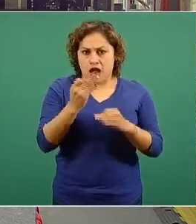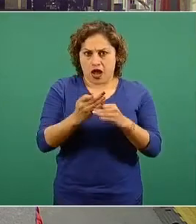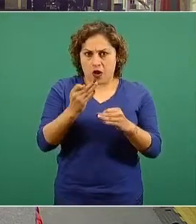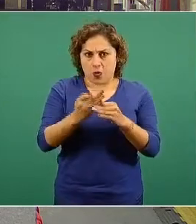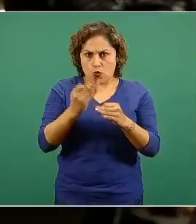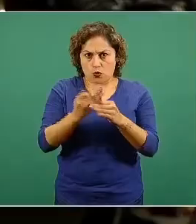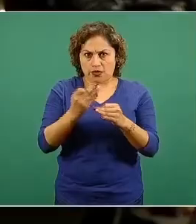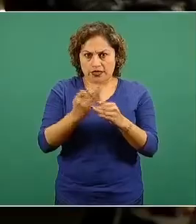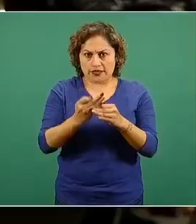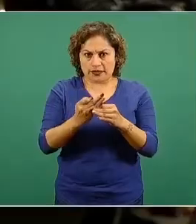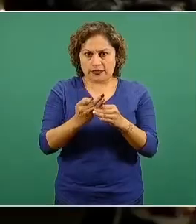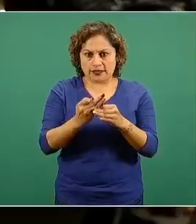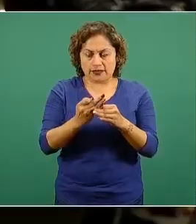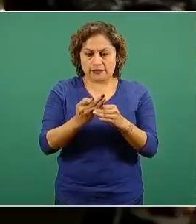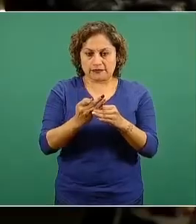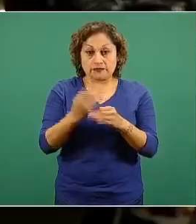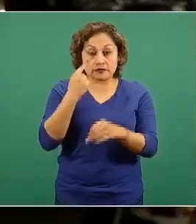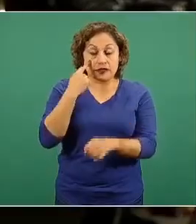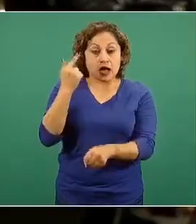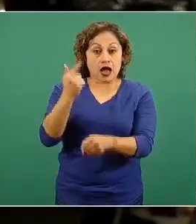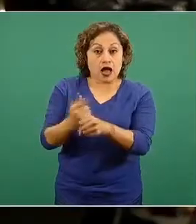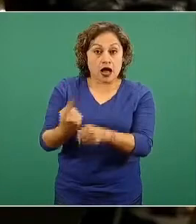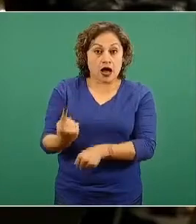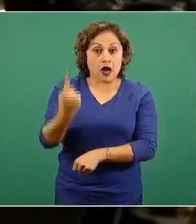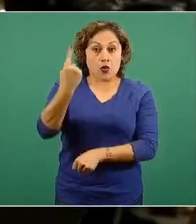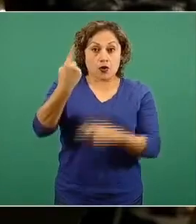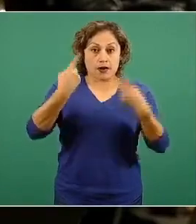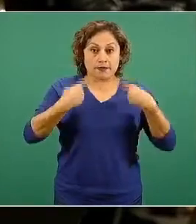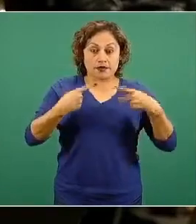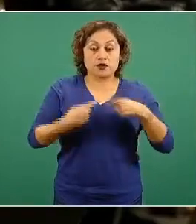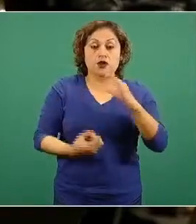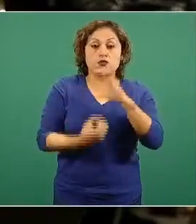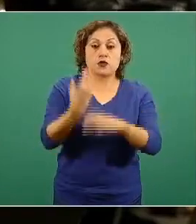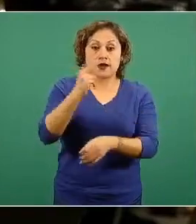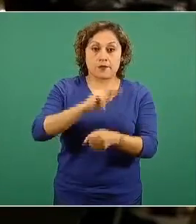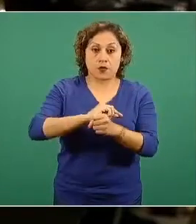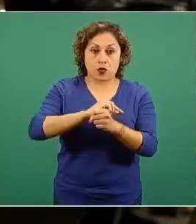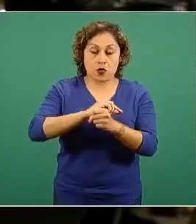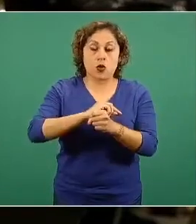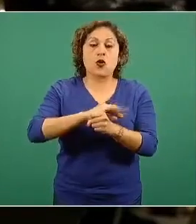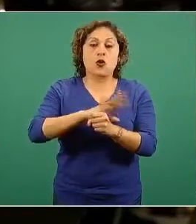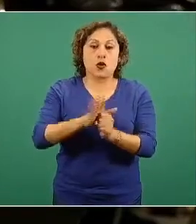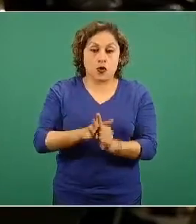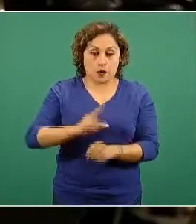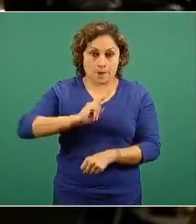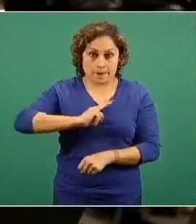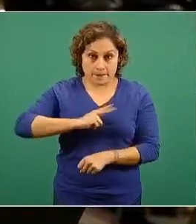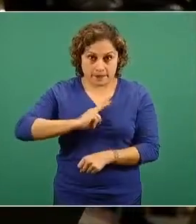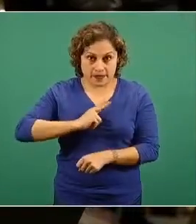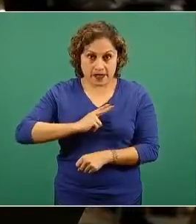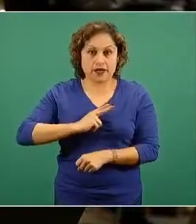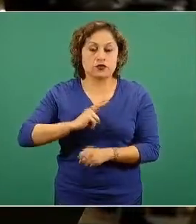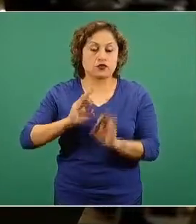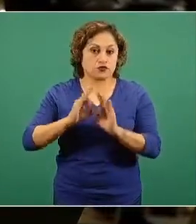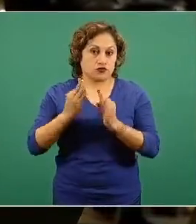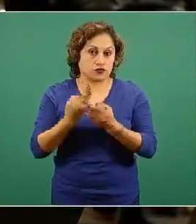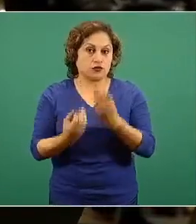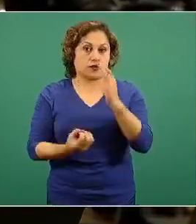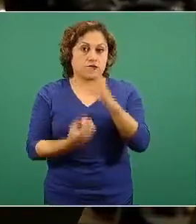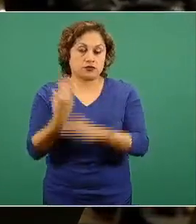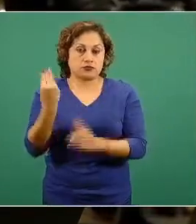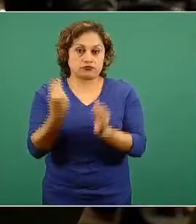esta confirmación del primer caso de la nueva variante en México, además del rastreo de estas 12 personas que aún